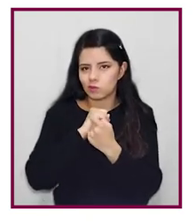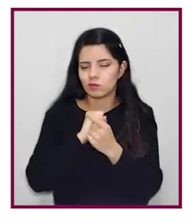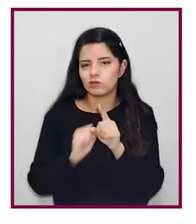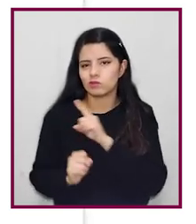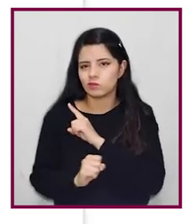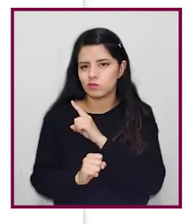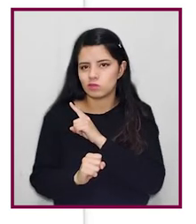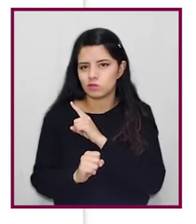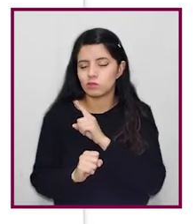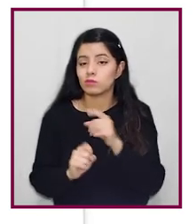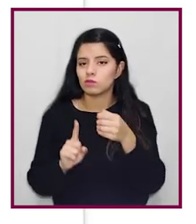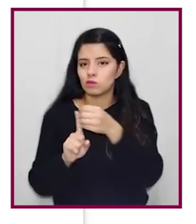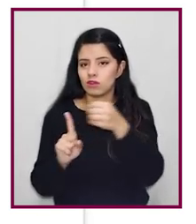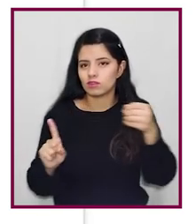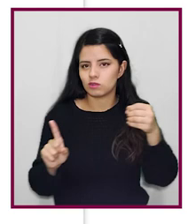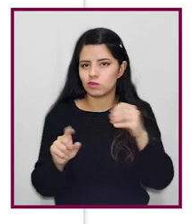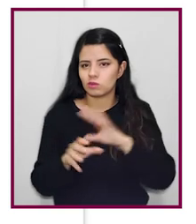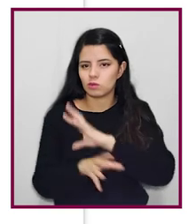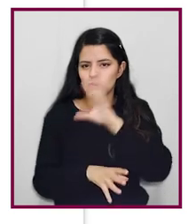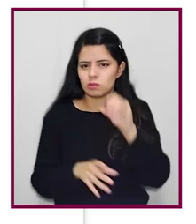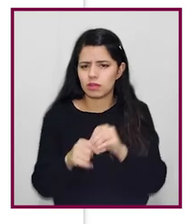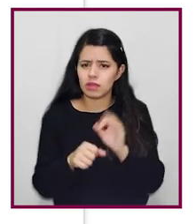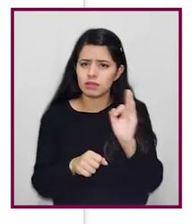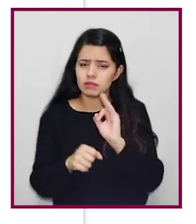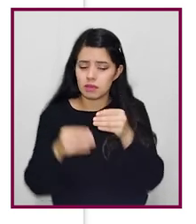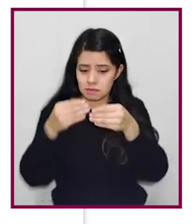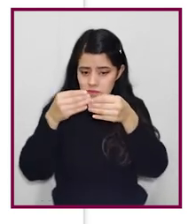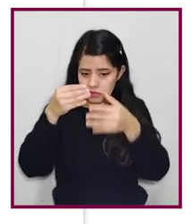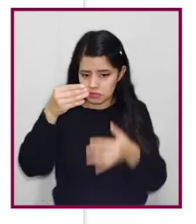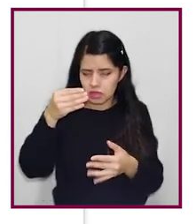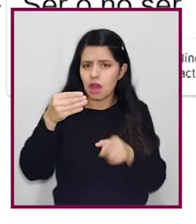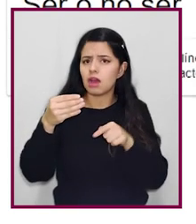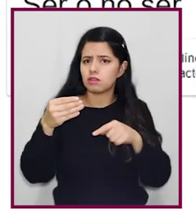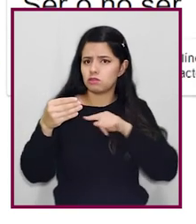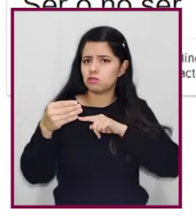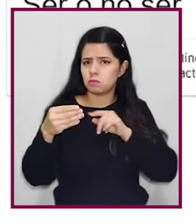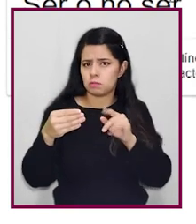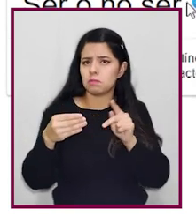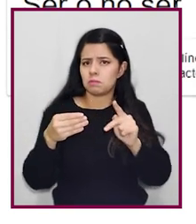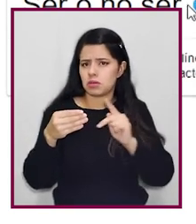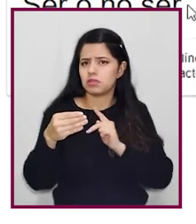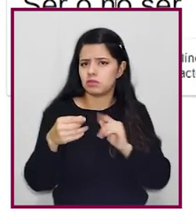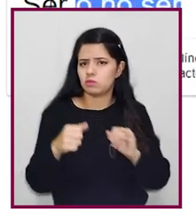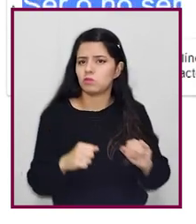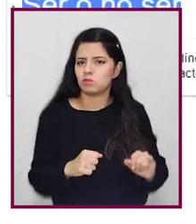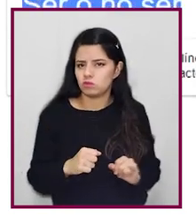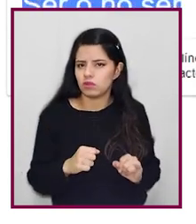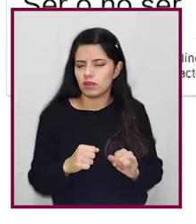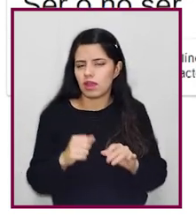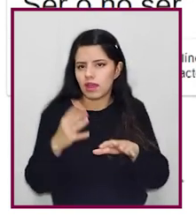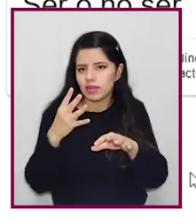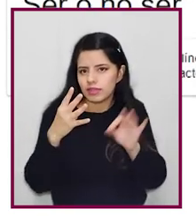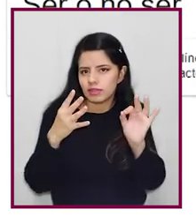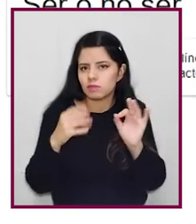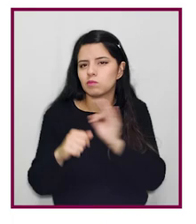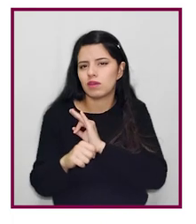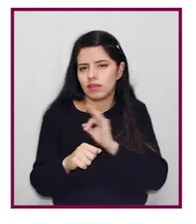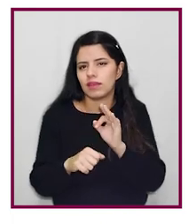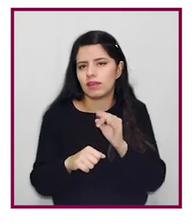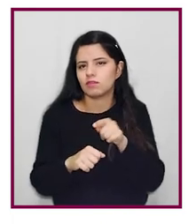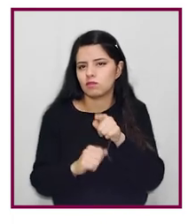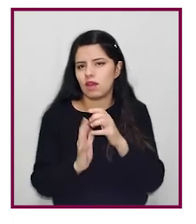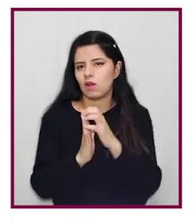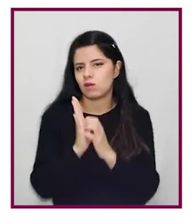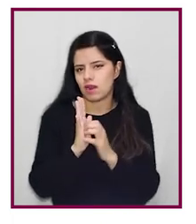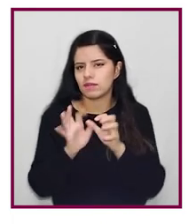búsqueda, probablemente ahí aparezca algo muy similar a lo que tú estás buscando y te ahorre escribir algunos caracteres.